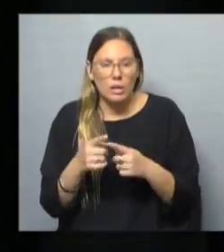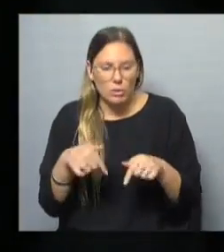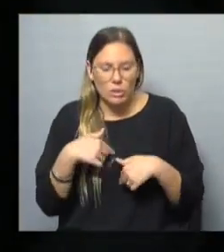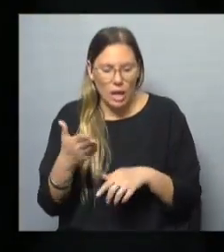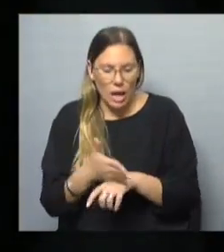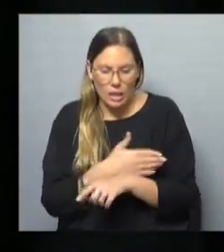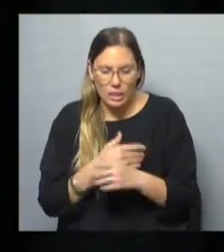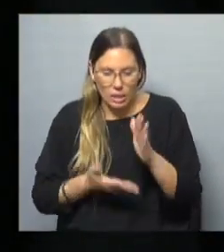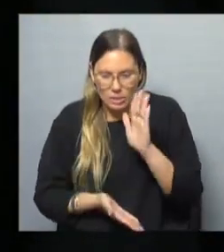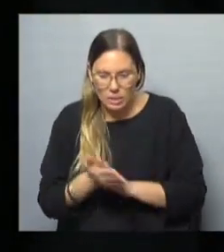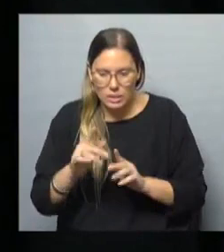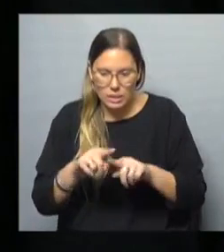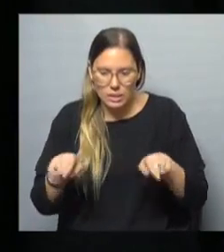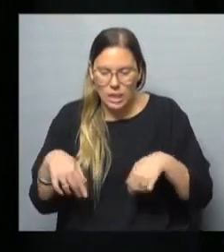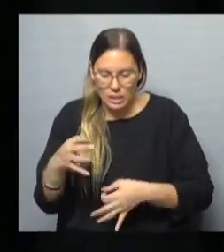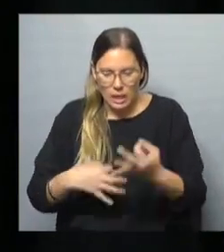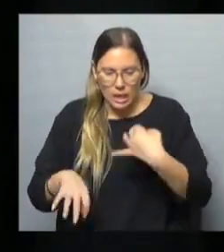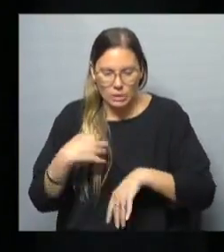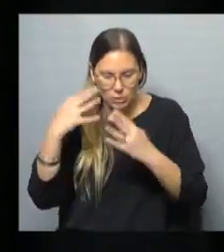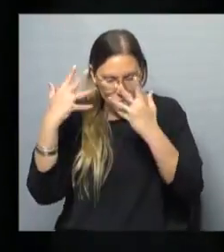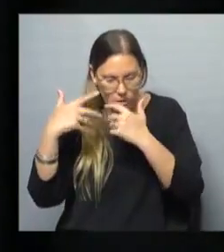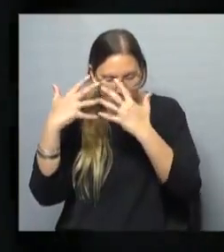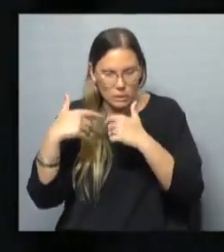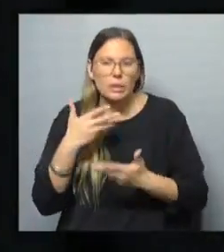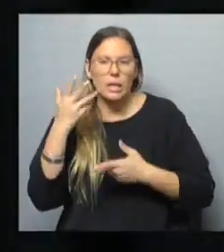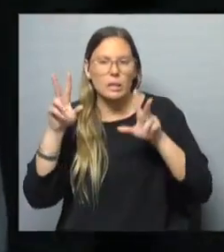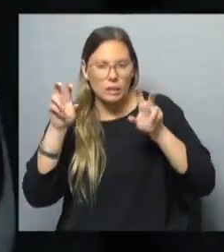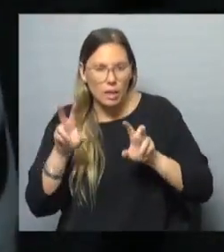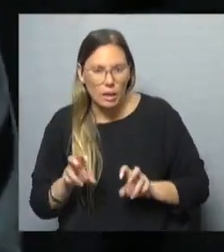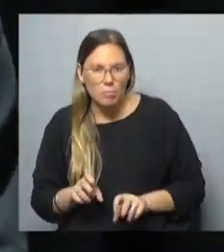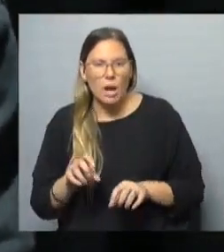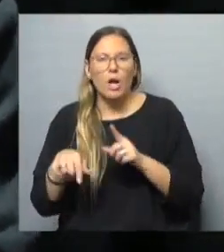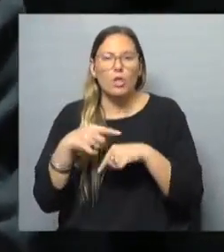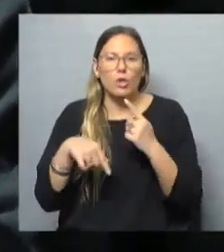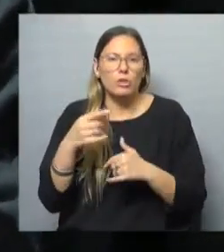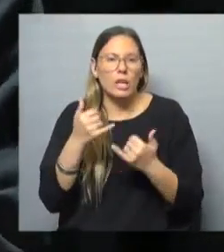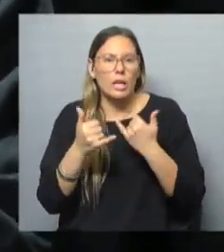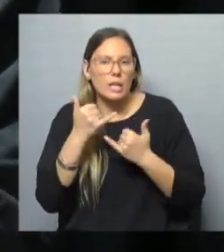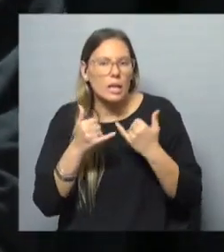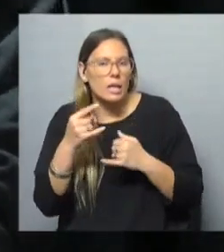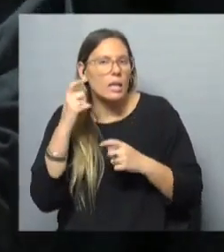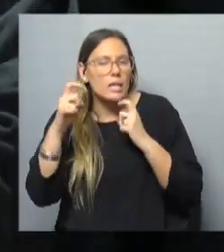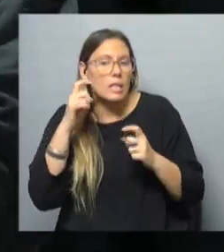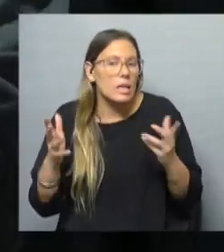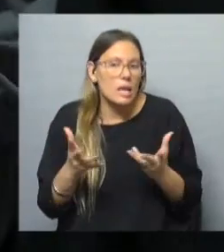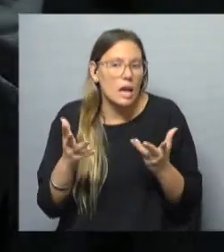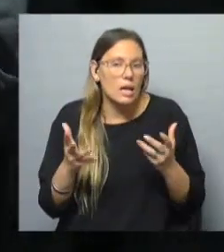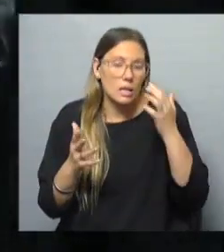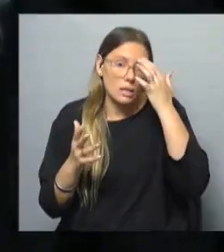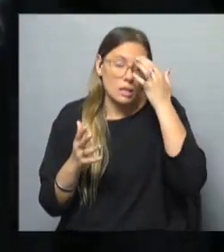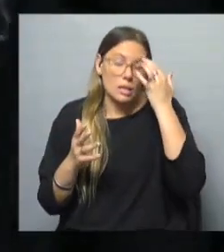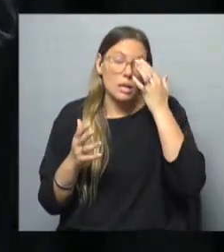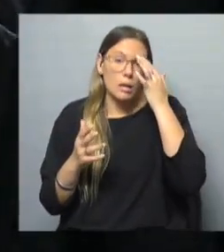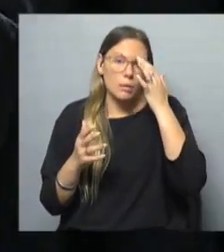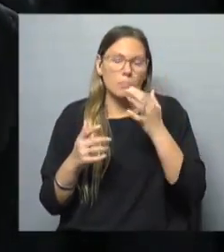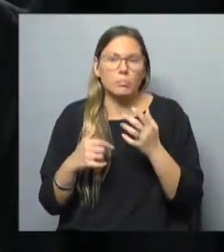camarín y hace como un repaso de temas, ¿no? De cajoncitos de dónde sacar herramientas. Y pasa que creo que más